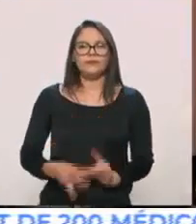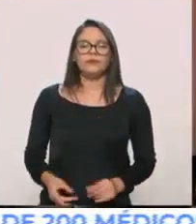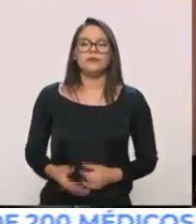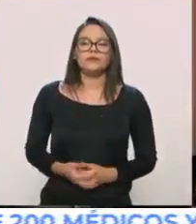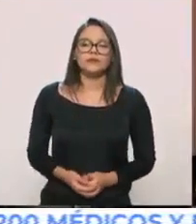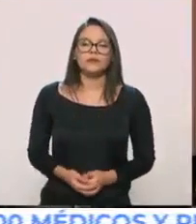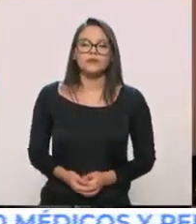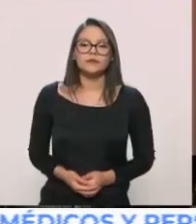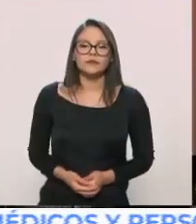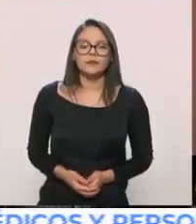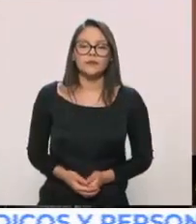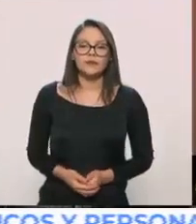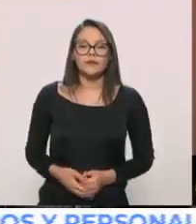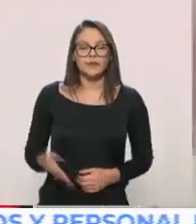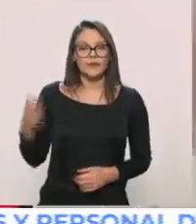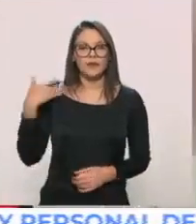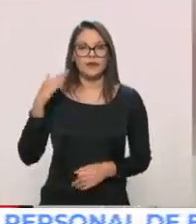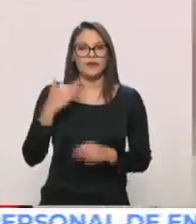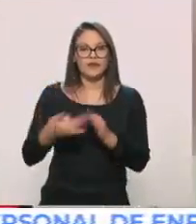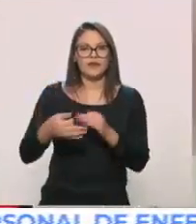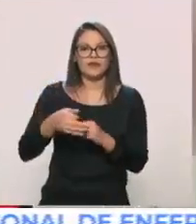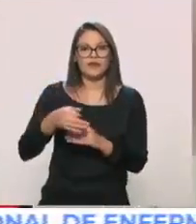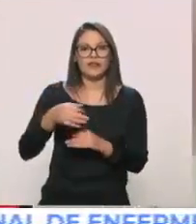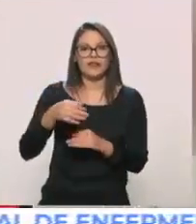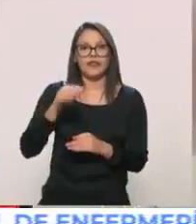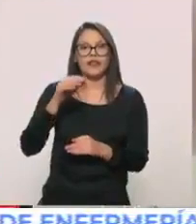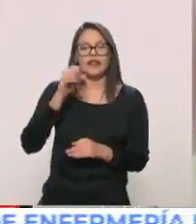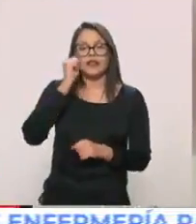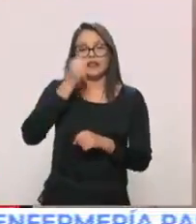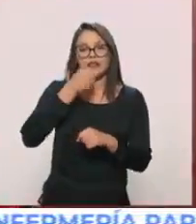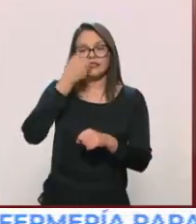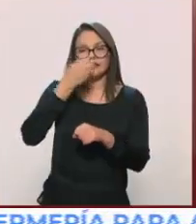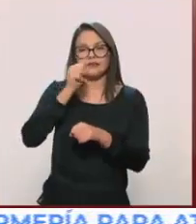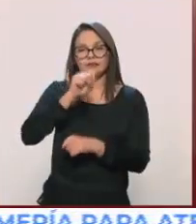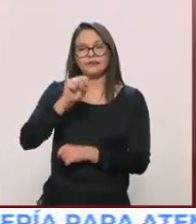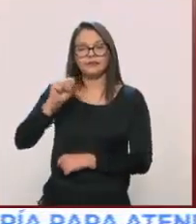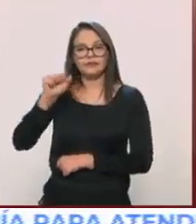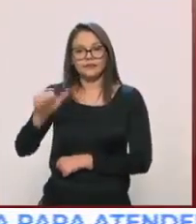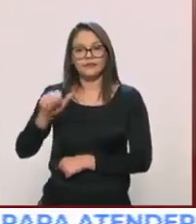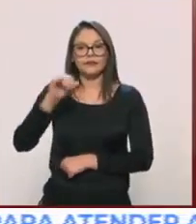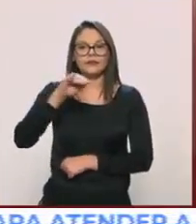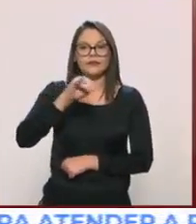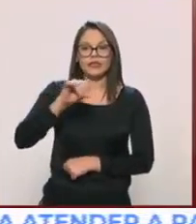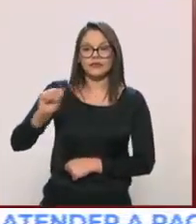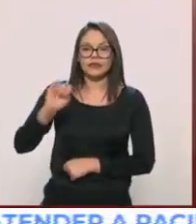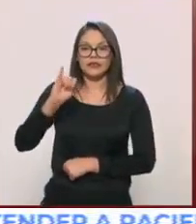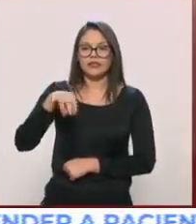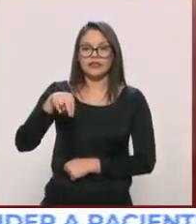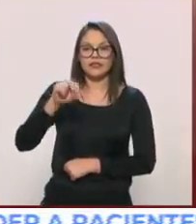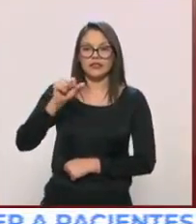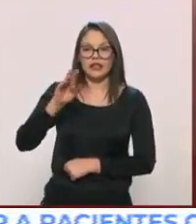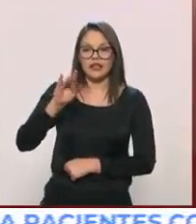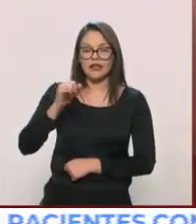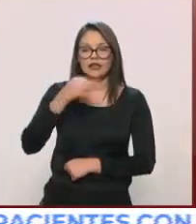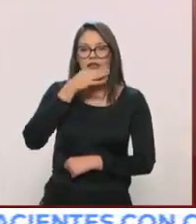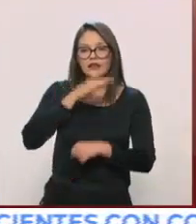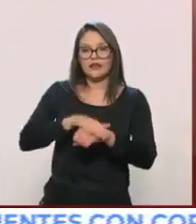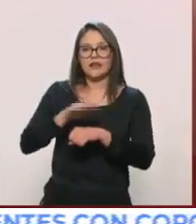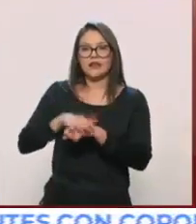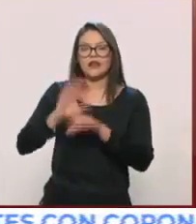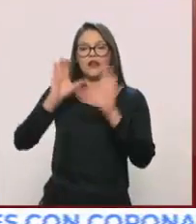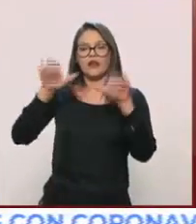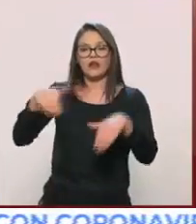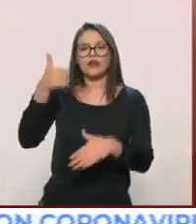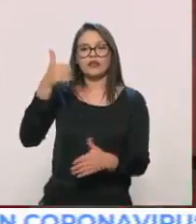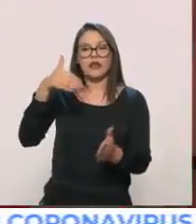Este fin de semana, la Secretaría de Salud, el IMSS, ISSSTE y el INSABI lanzaron una convocatoria para contratar a 6.600